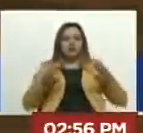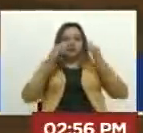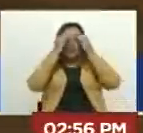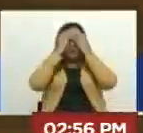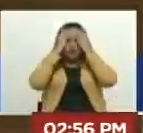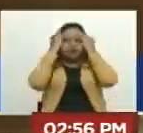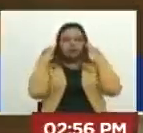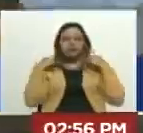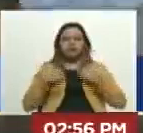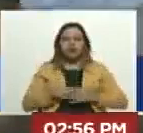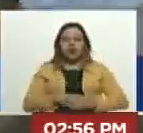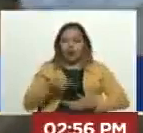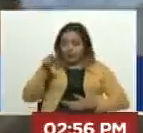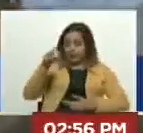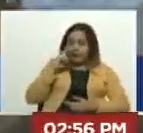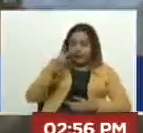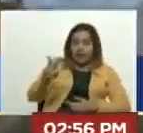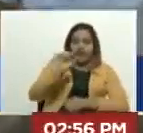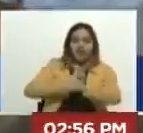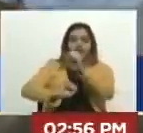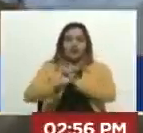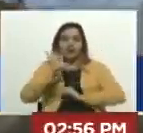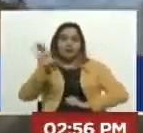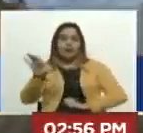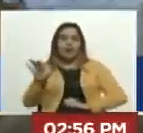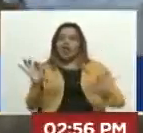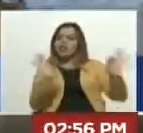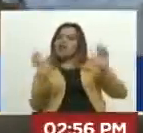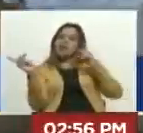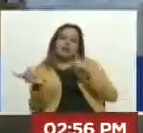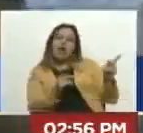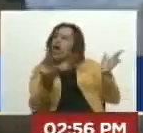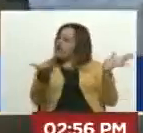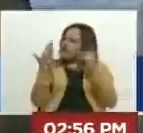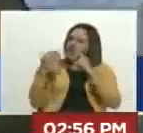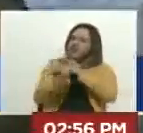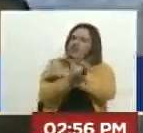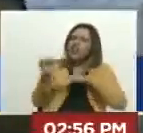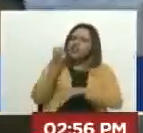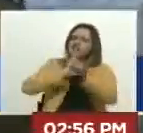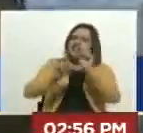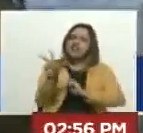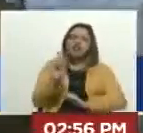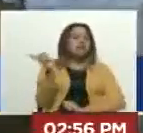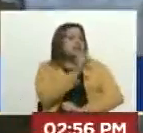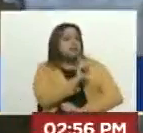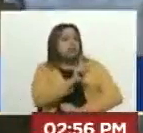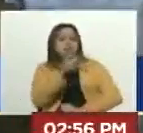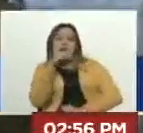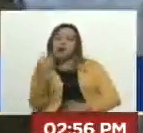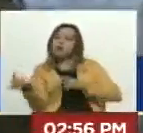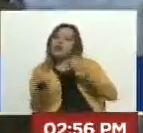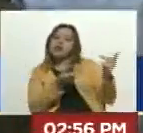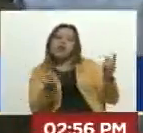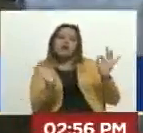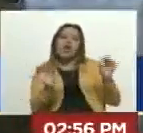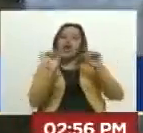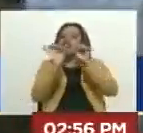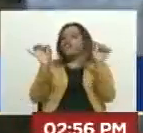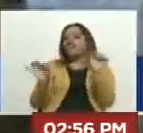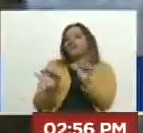Ahí, defendiendo la patria. Nadie lo invitó. Nadie lo invitó. No hubo tarjetas de invitación con bordes